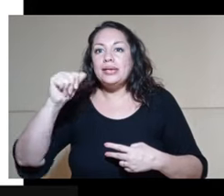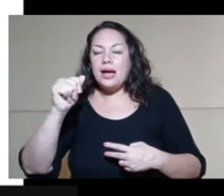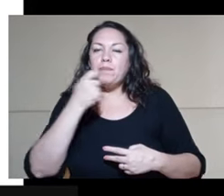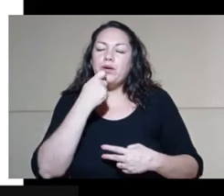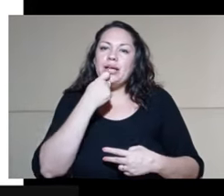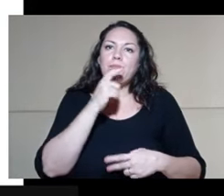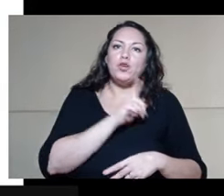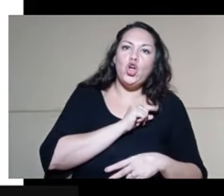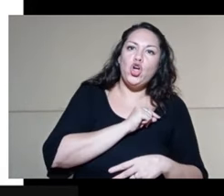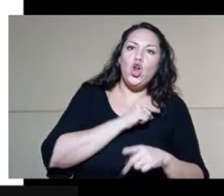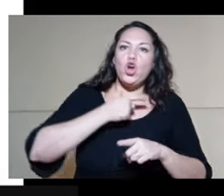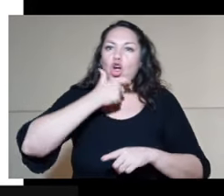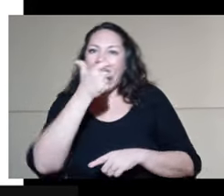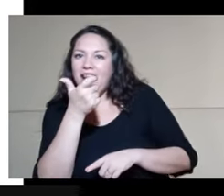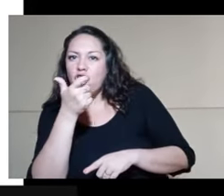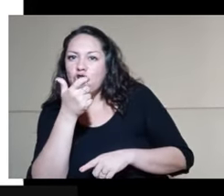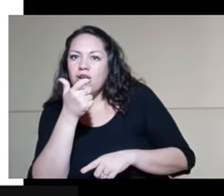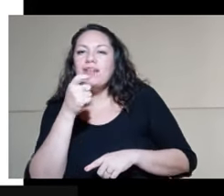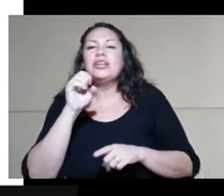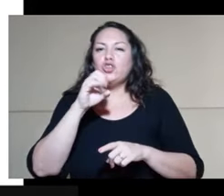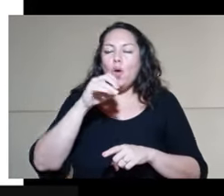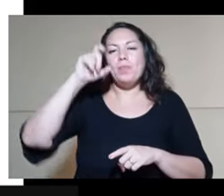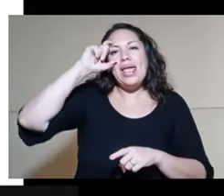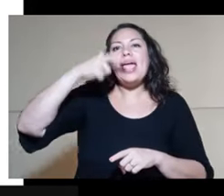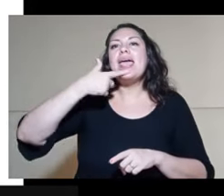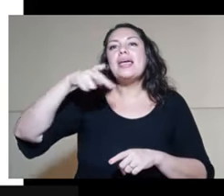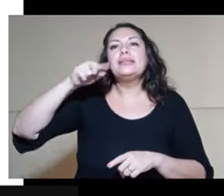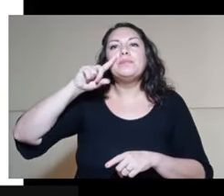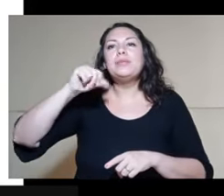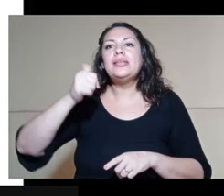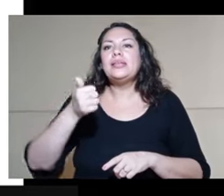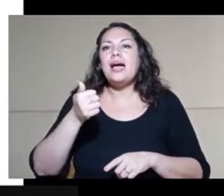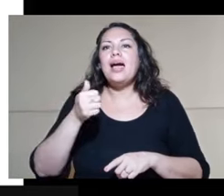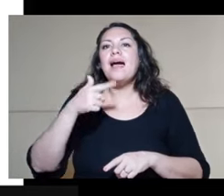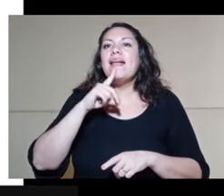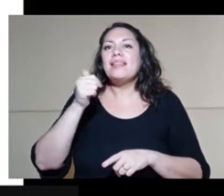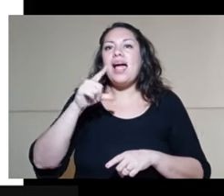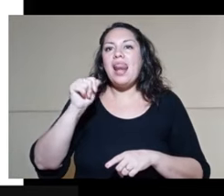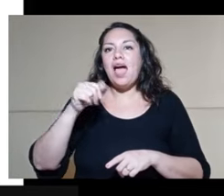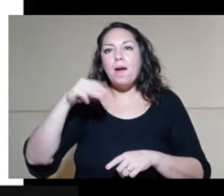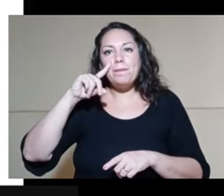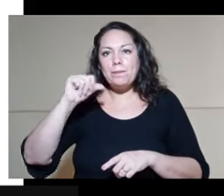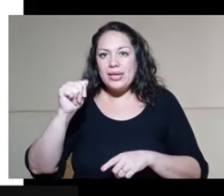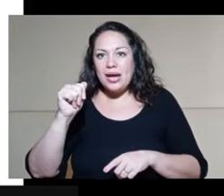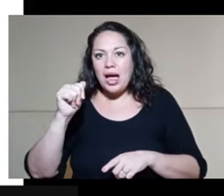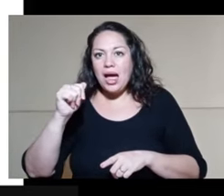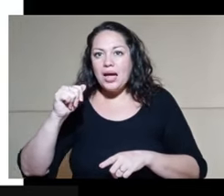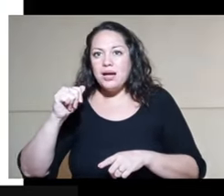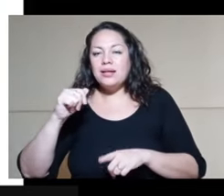lleva dolor y temperatura, es la espinotalámica lateral. Y la anterior es solamente